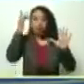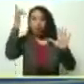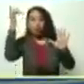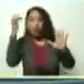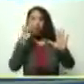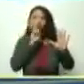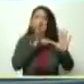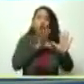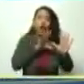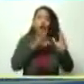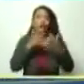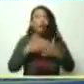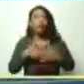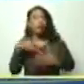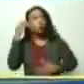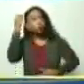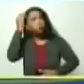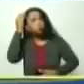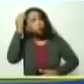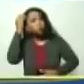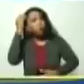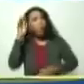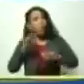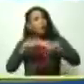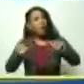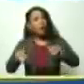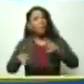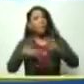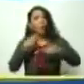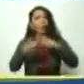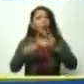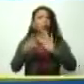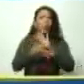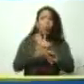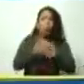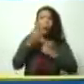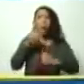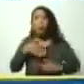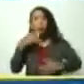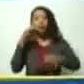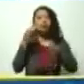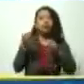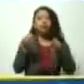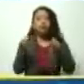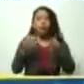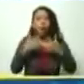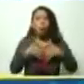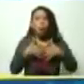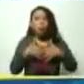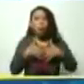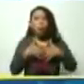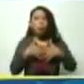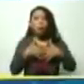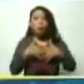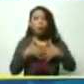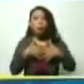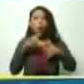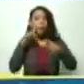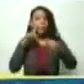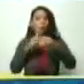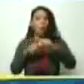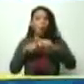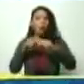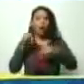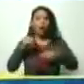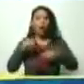historiadores los analistas los geopolíticos pudieran perfeccionar este análisis lo ubico desde la